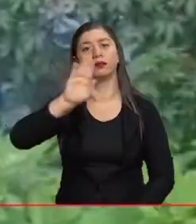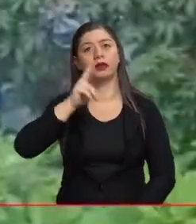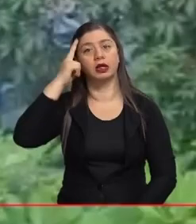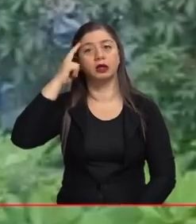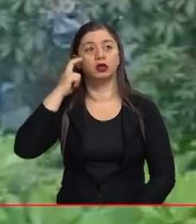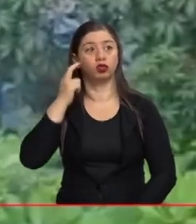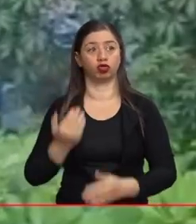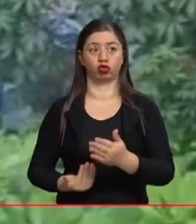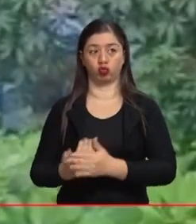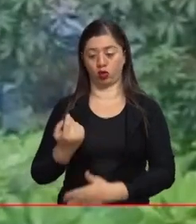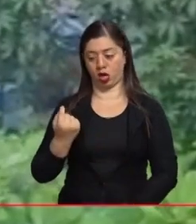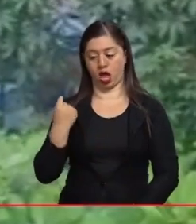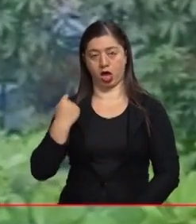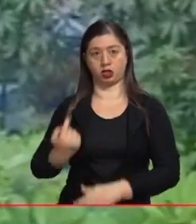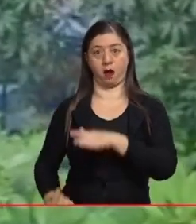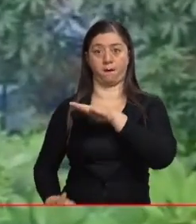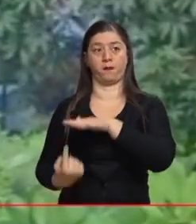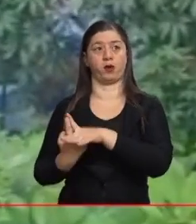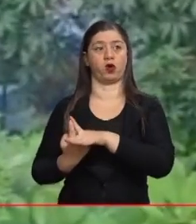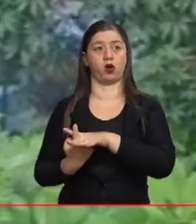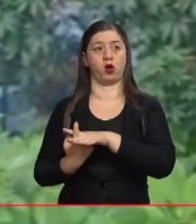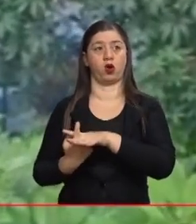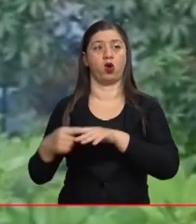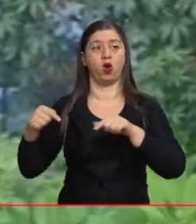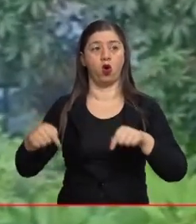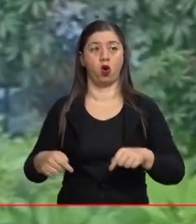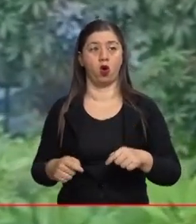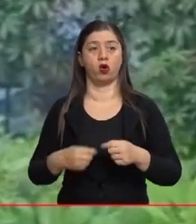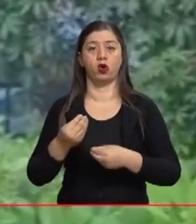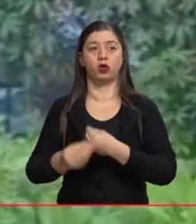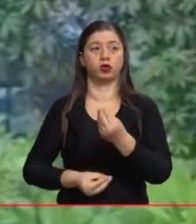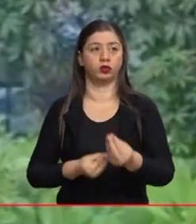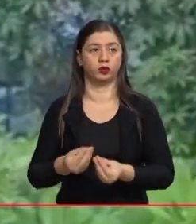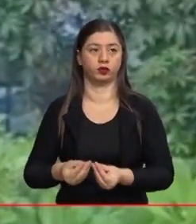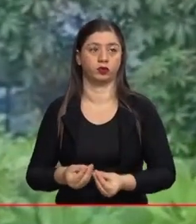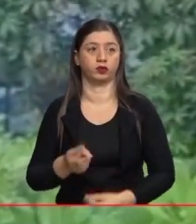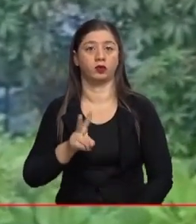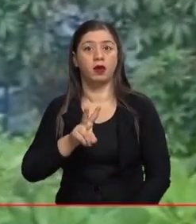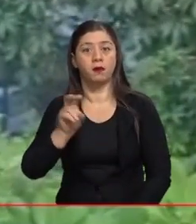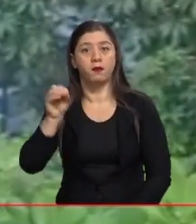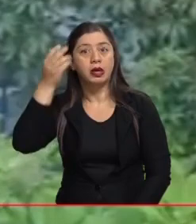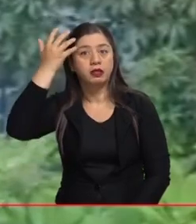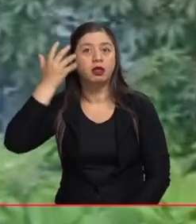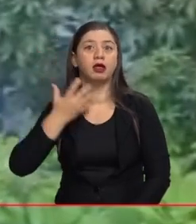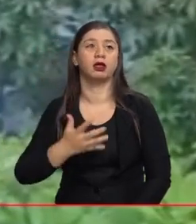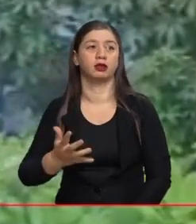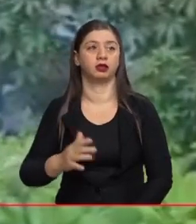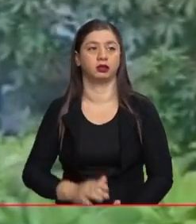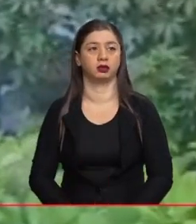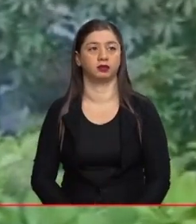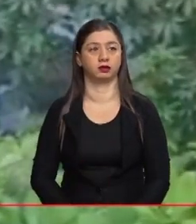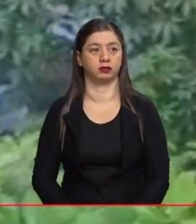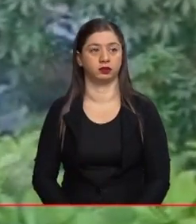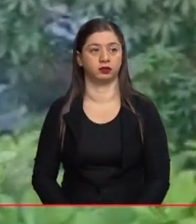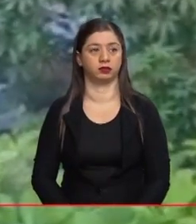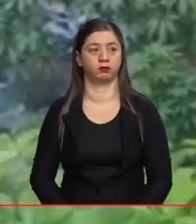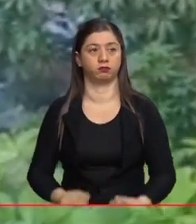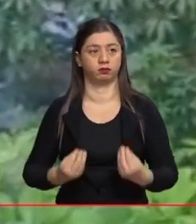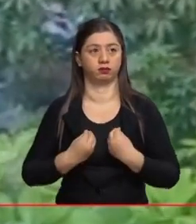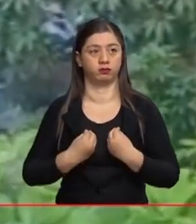territorial que ayer nació, que hoy casualmente está cumpliendo 20 días de estar en